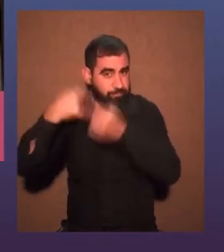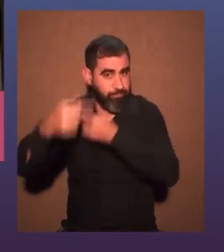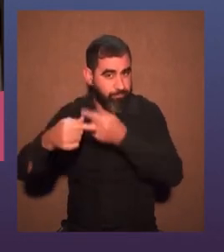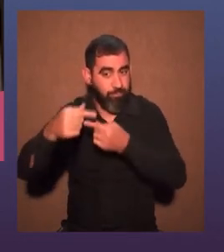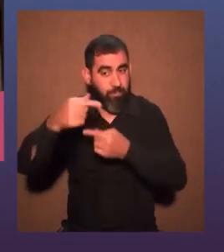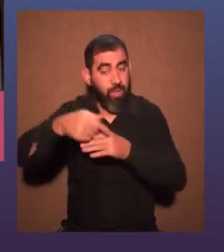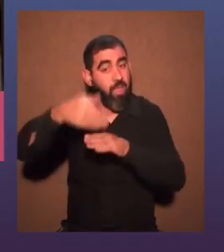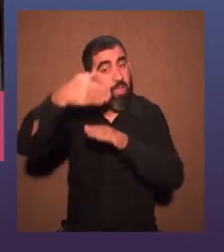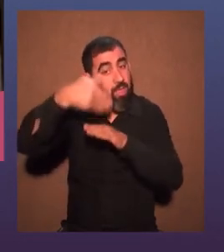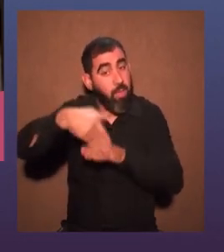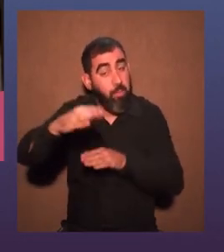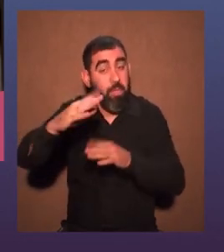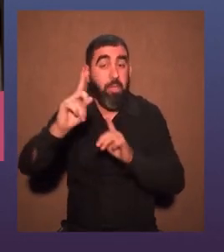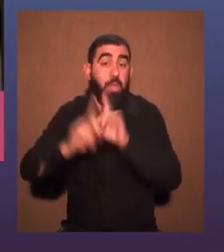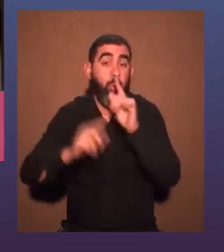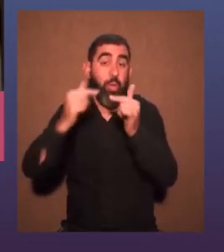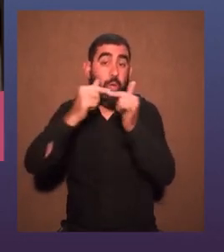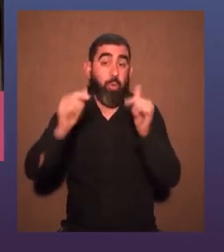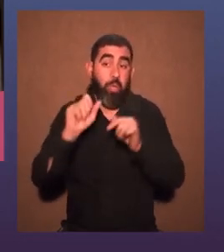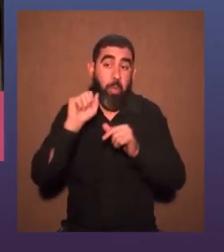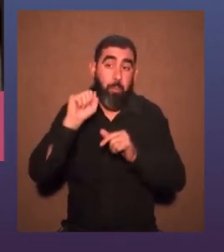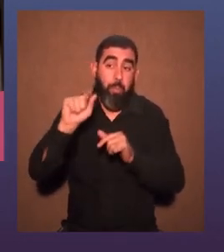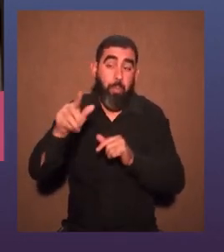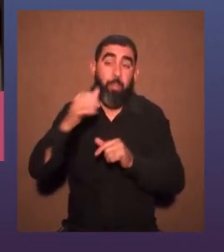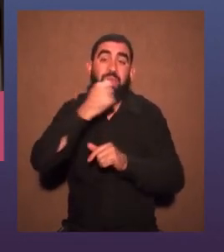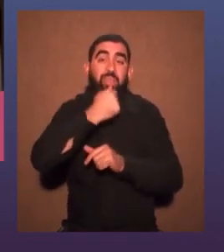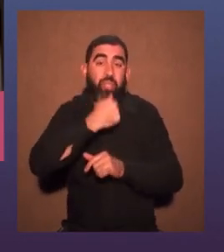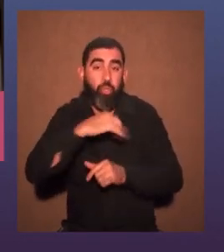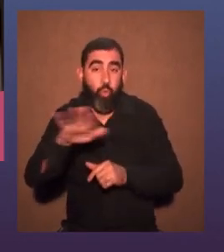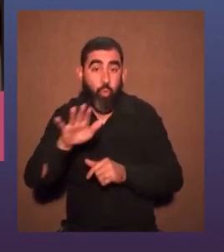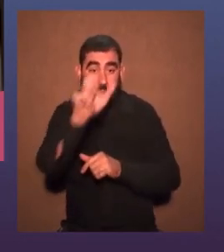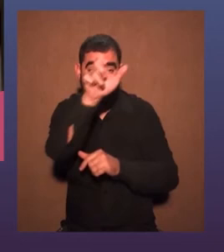y a partir de algunos elementos de su propia biografía,